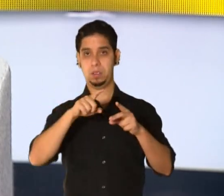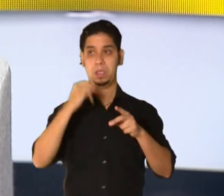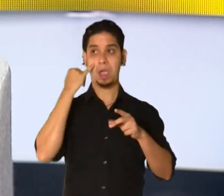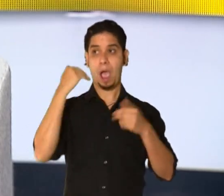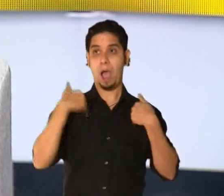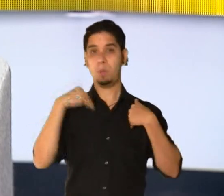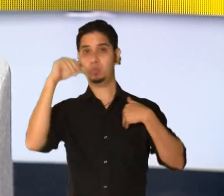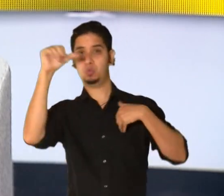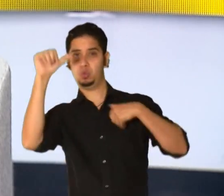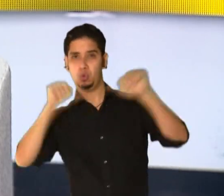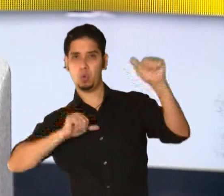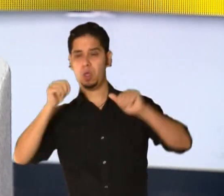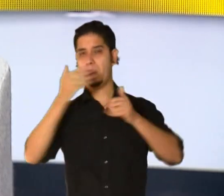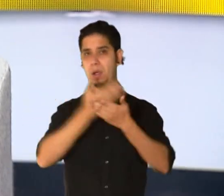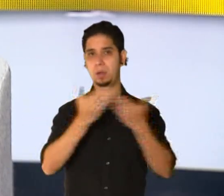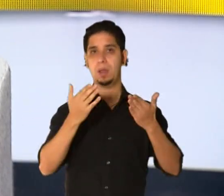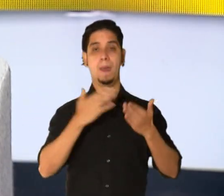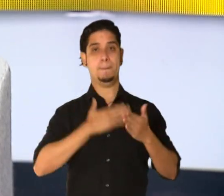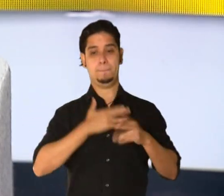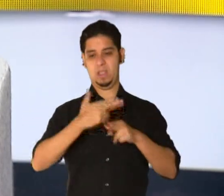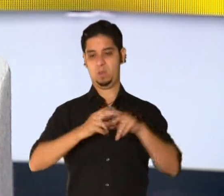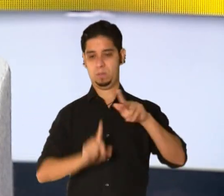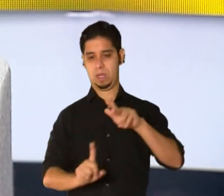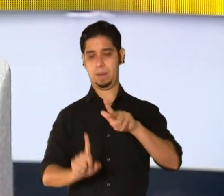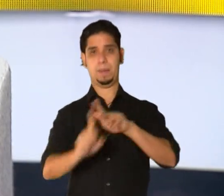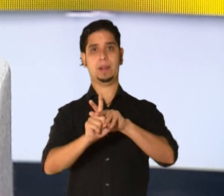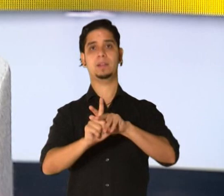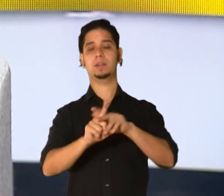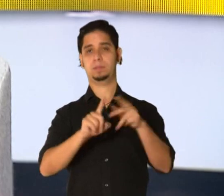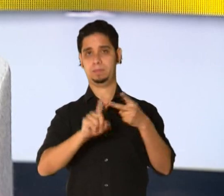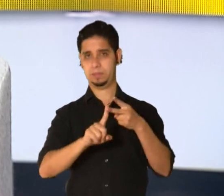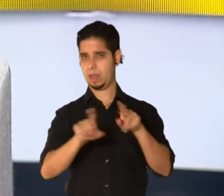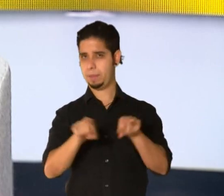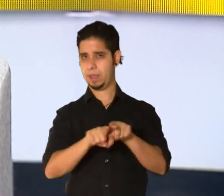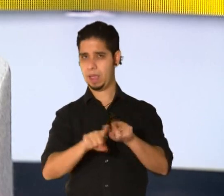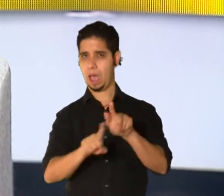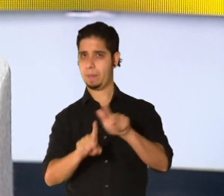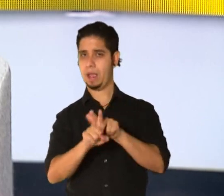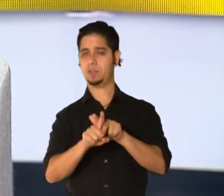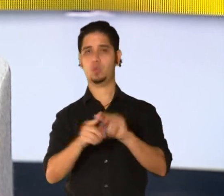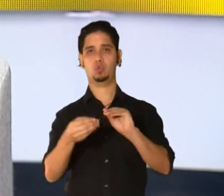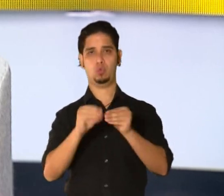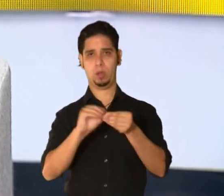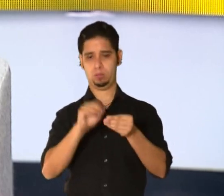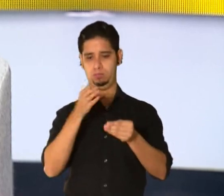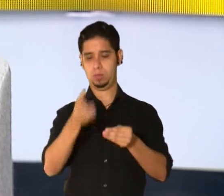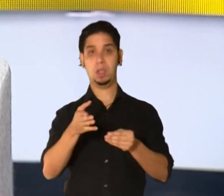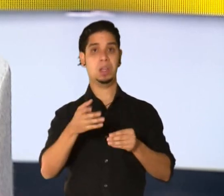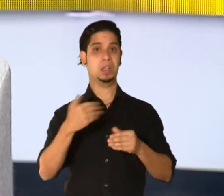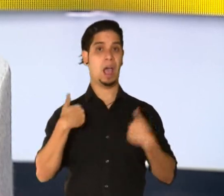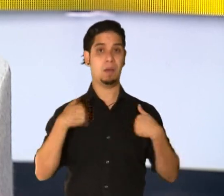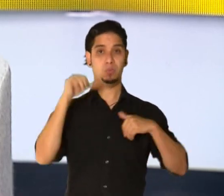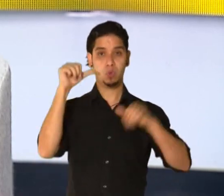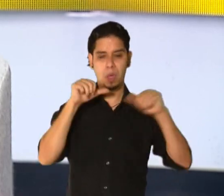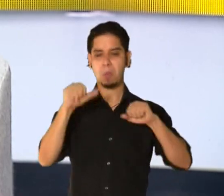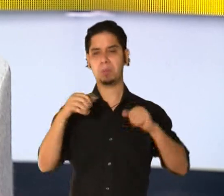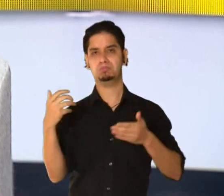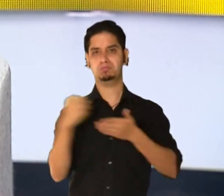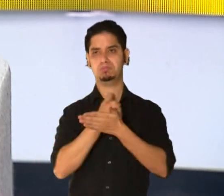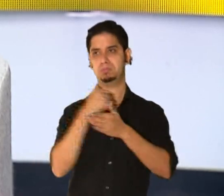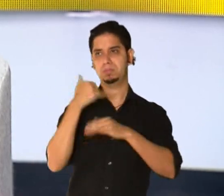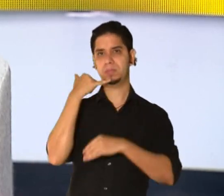que tengan. Está mi nombre, está un teléfono que pueden llamar para cualquier duda que tengan, ¿no?